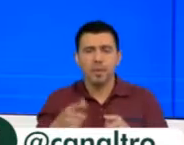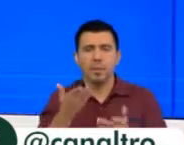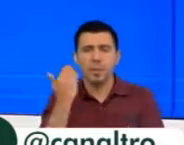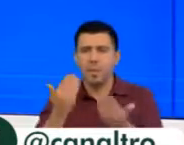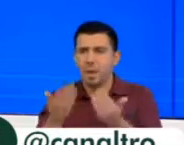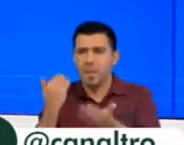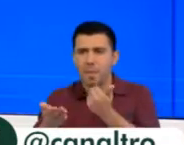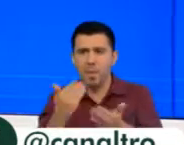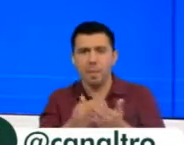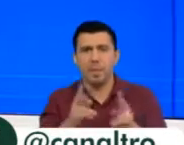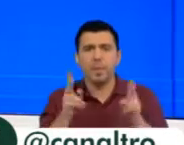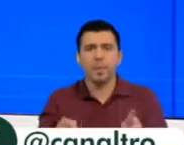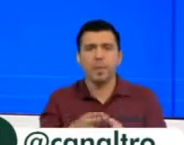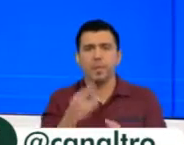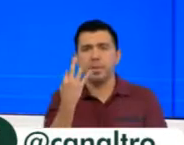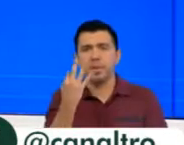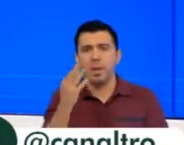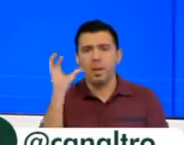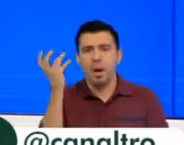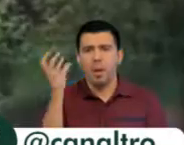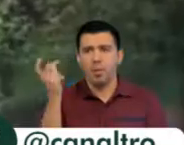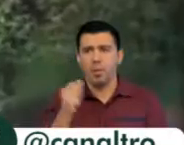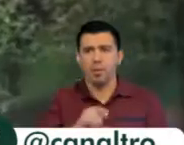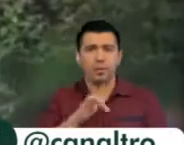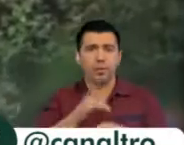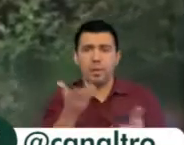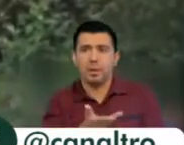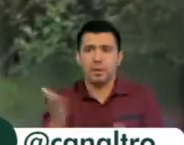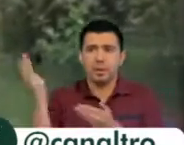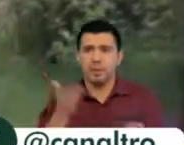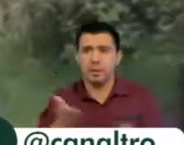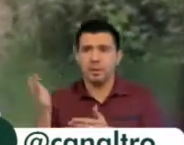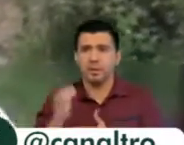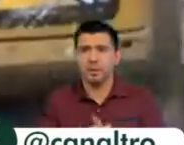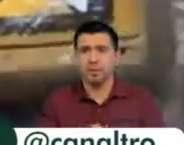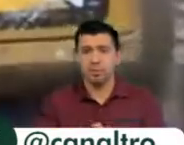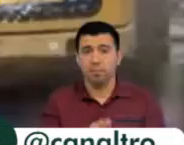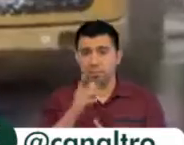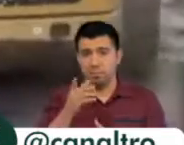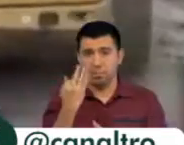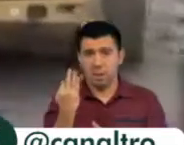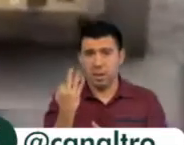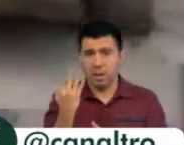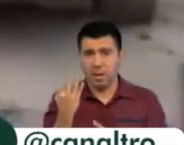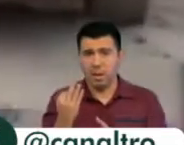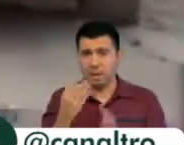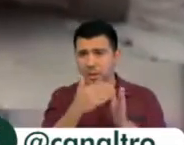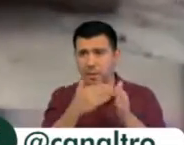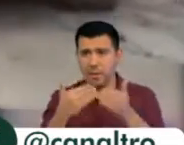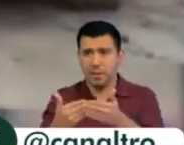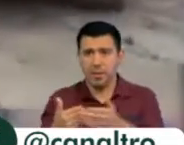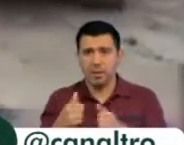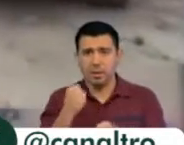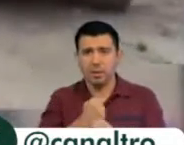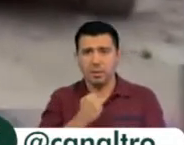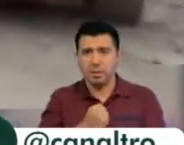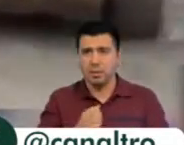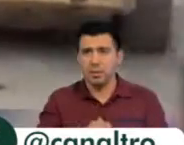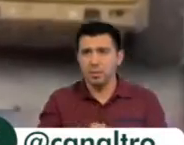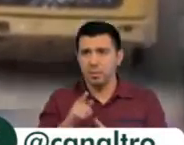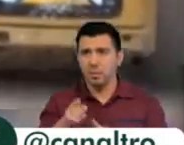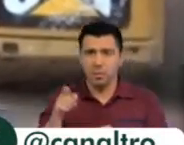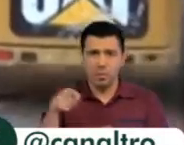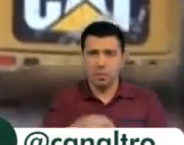pacientes de 3 ambulancias. Encontramos trabajando en 3 frentes de trabajo, uno de San Bernardo a la Quebrada del